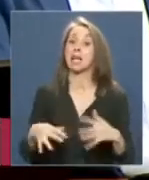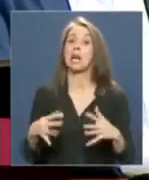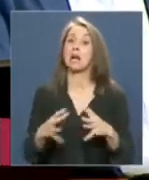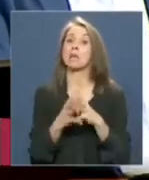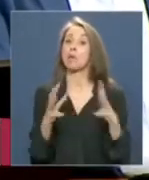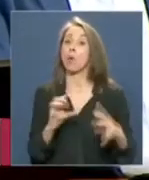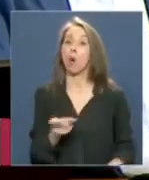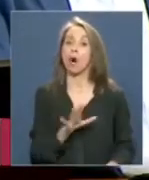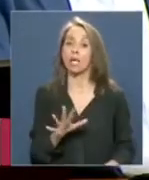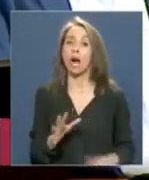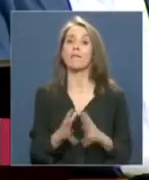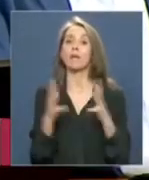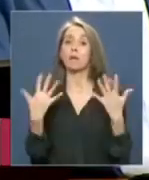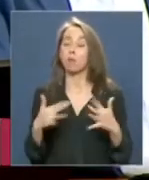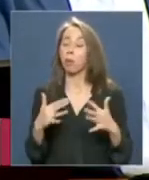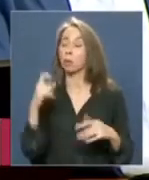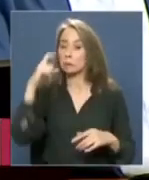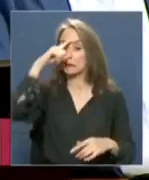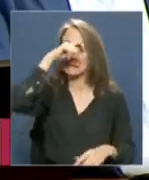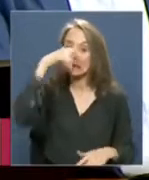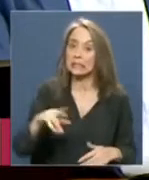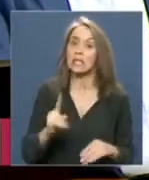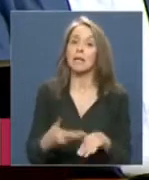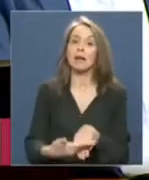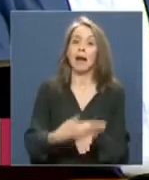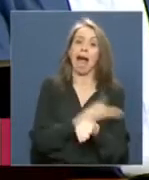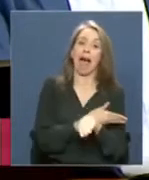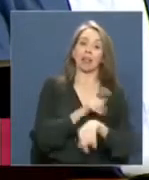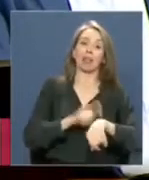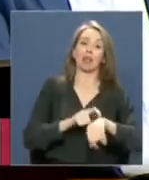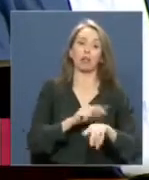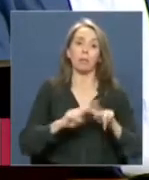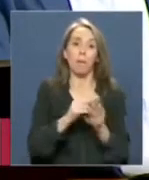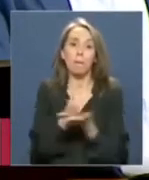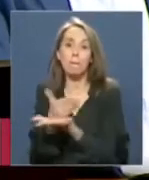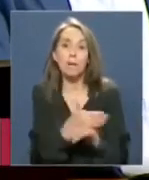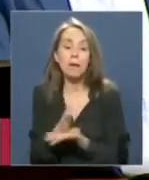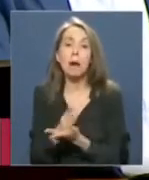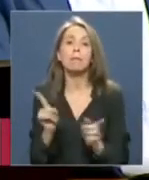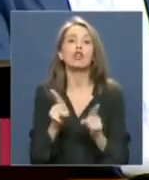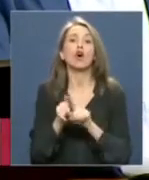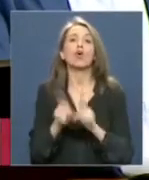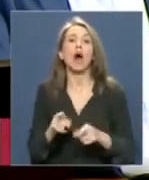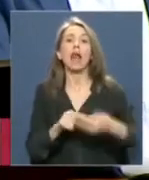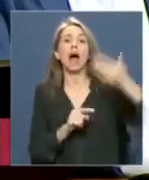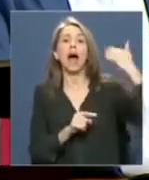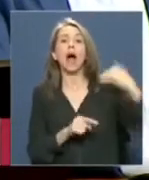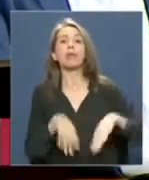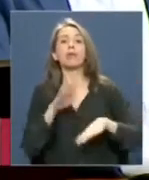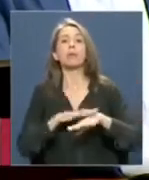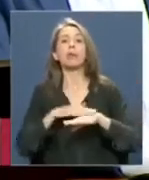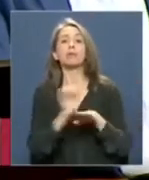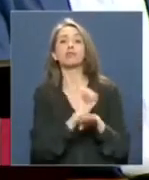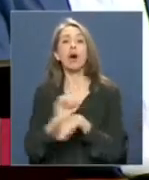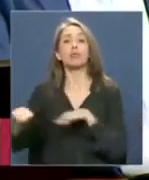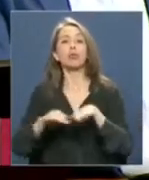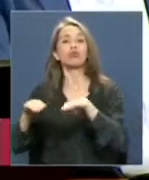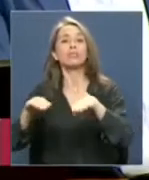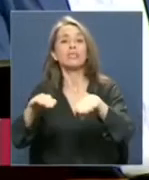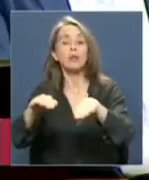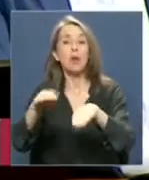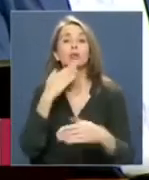grave y demasiado serio como para que no preparemos con suficiente tiempo, para que no nos pase lo que nos pasó con los permisos de circulación, cuando si